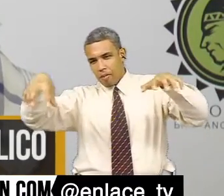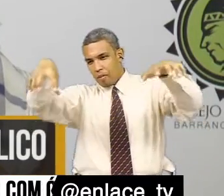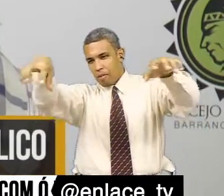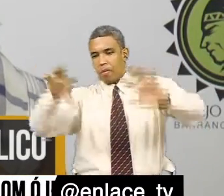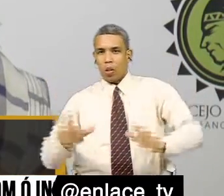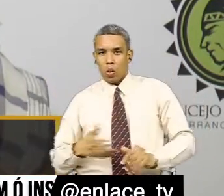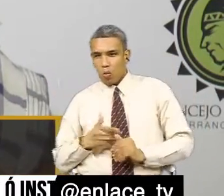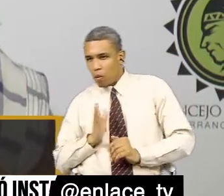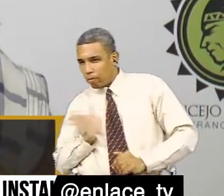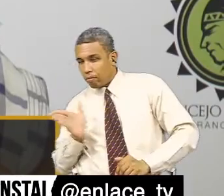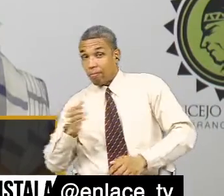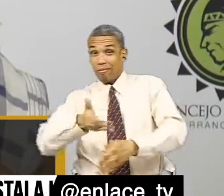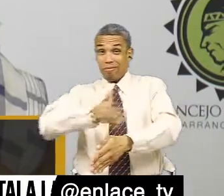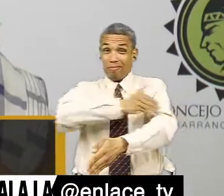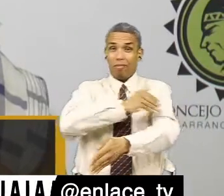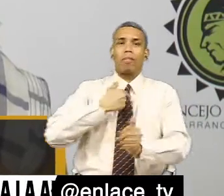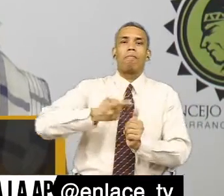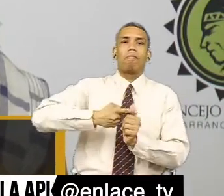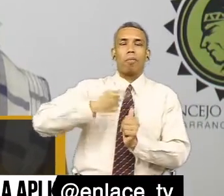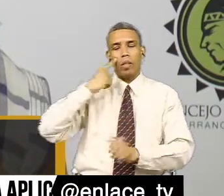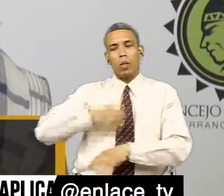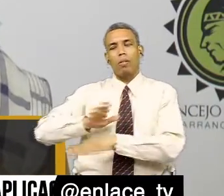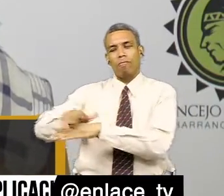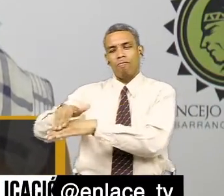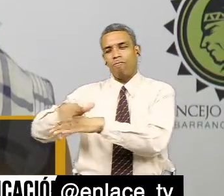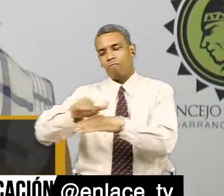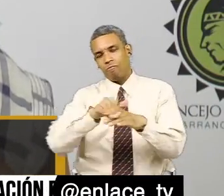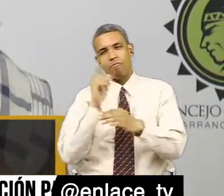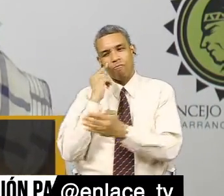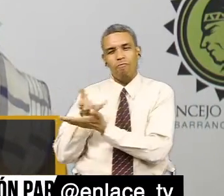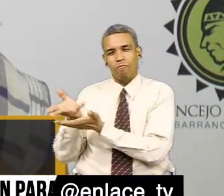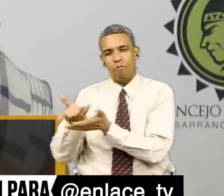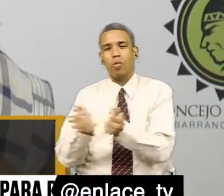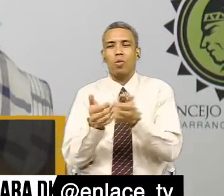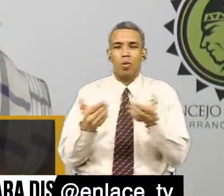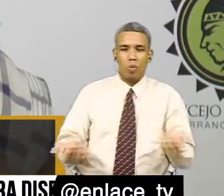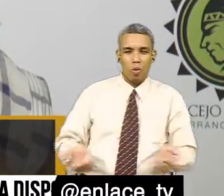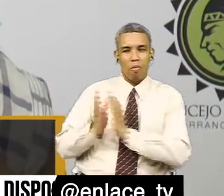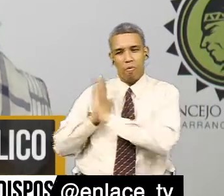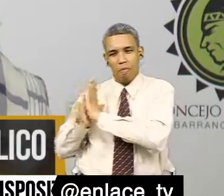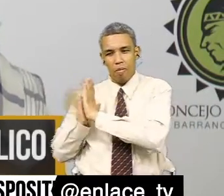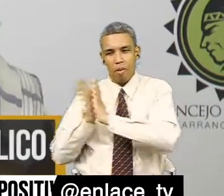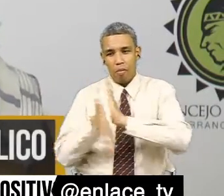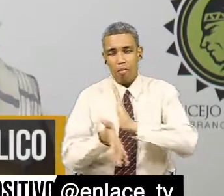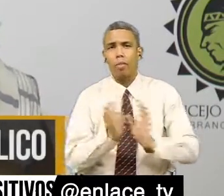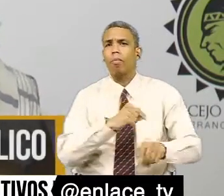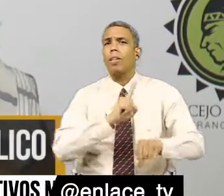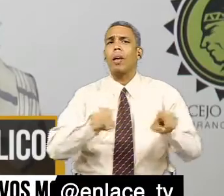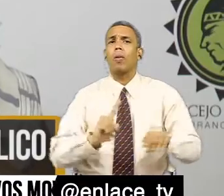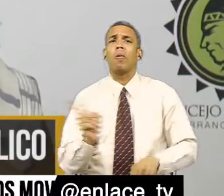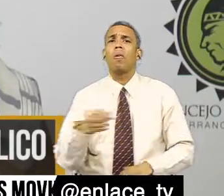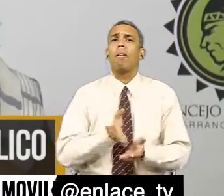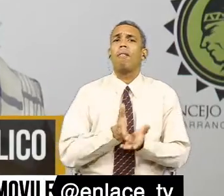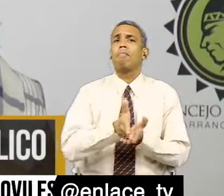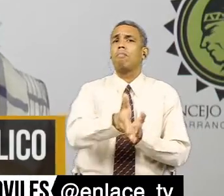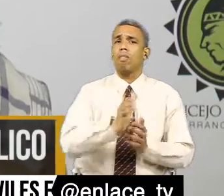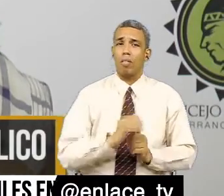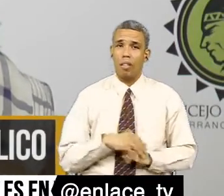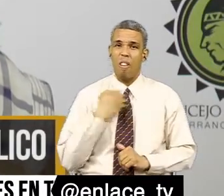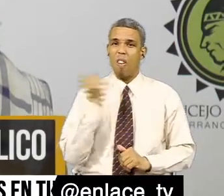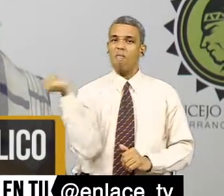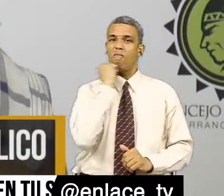una socialización por parte de los vigías de la campaña Espacio para Todos. Sin embargo, hay vendedores ambulantes que no han sido muy